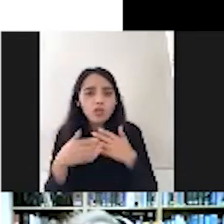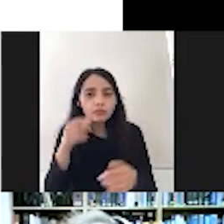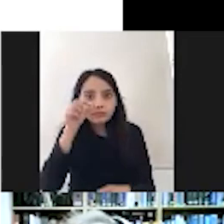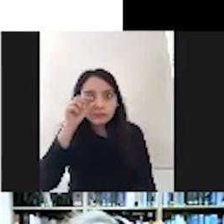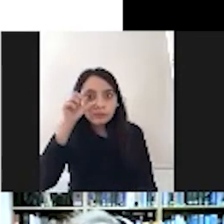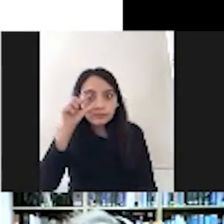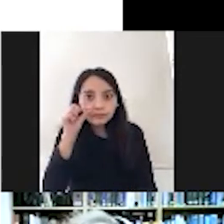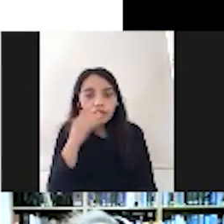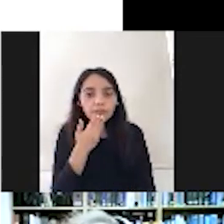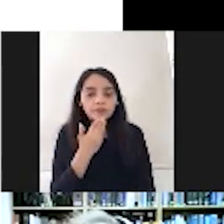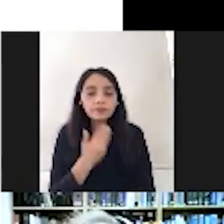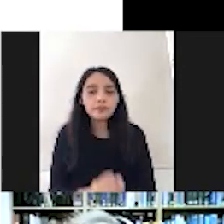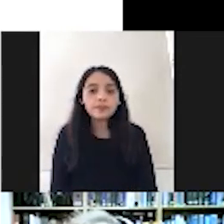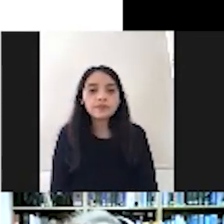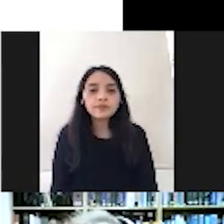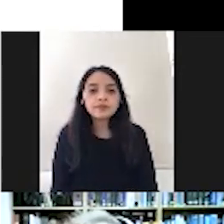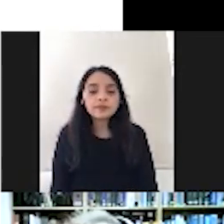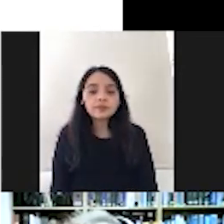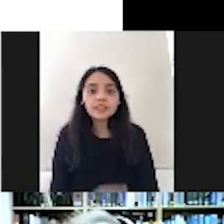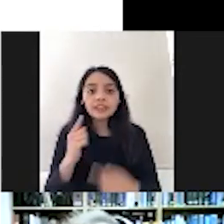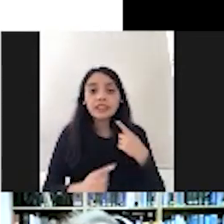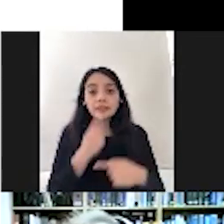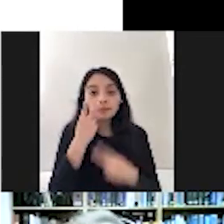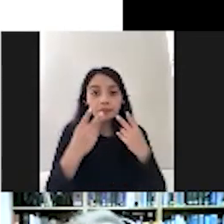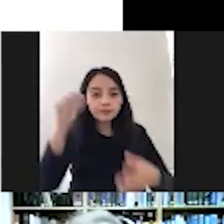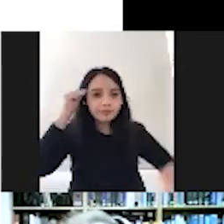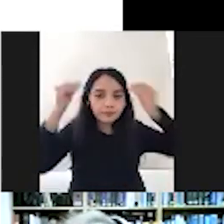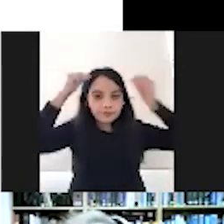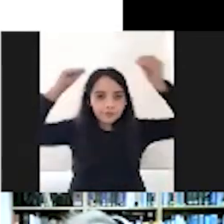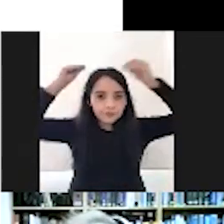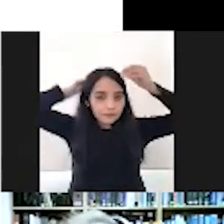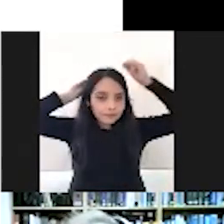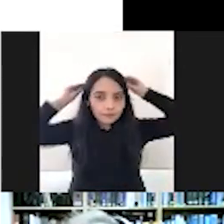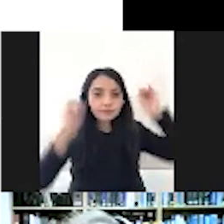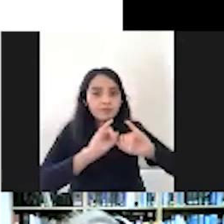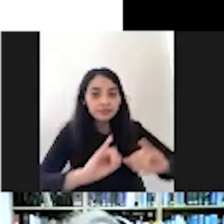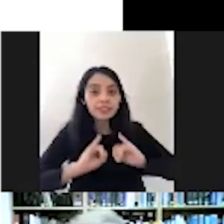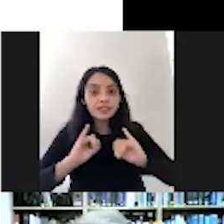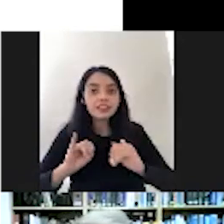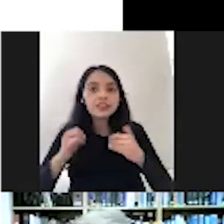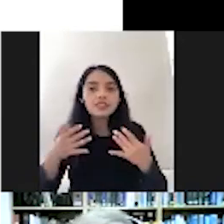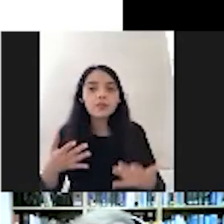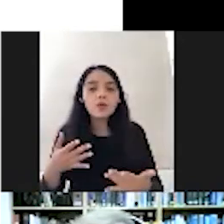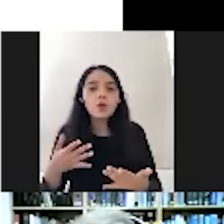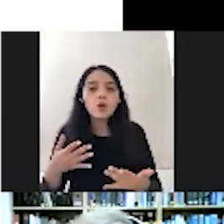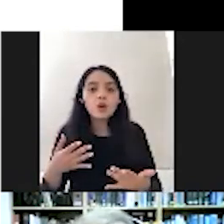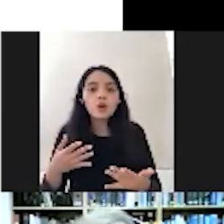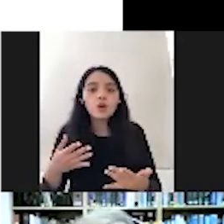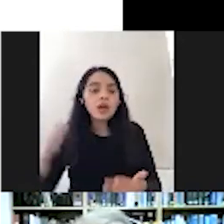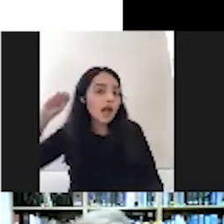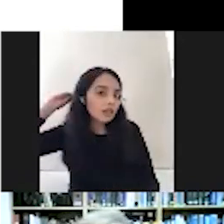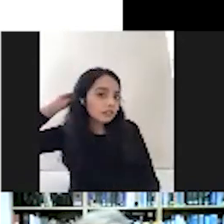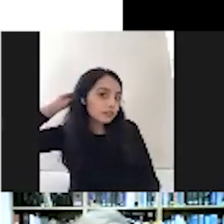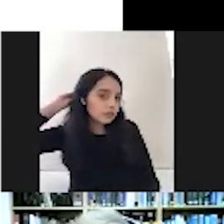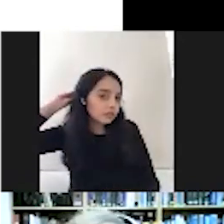en conjunto con eso miramos la actividad electroencefalográfica, particularmente de electrodos que están en la parte de atrás de la cabeza,